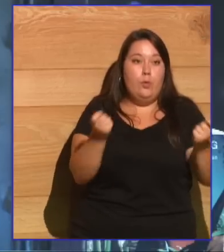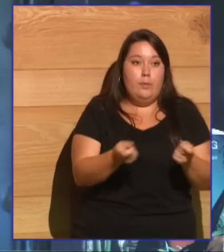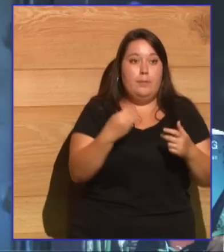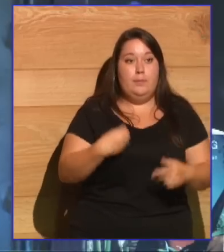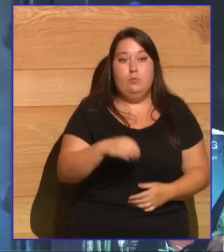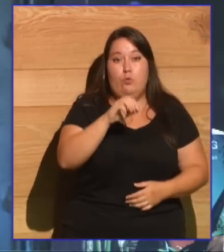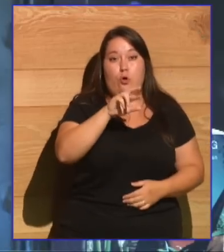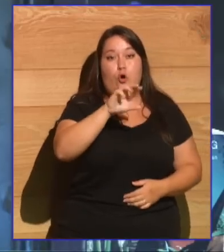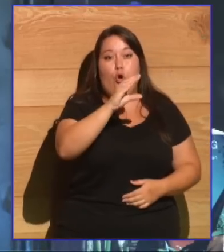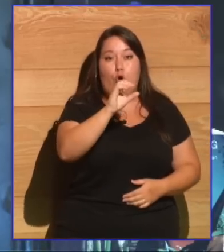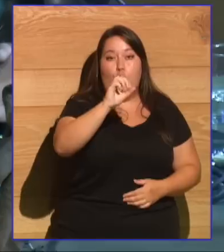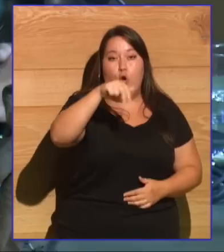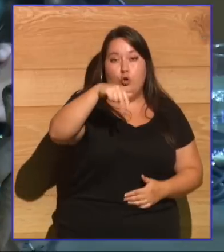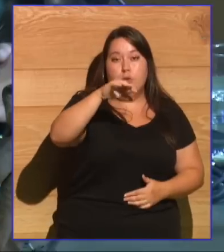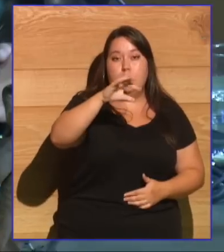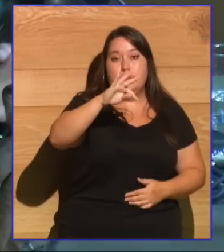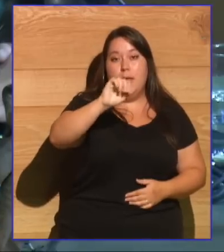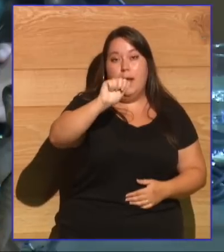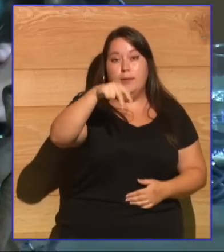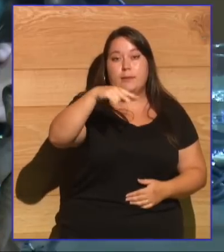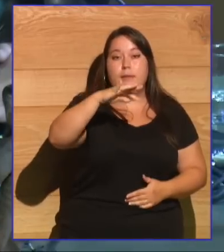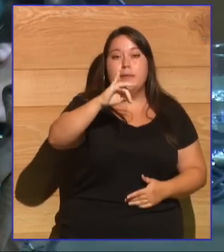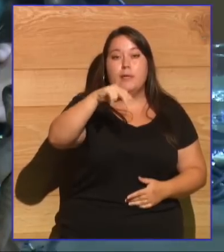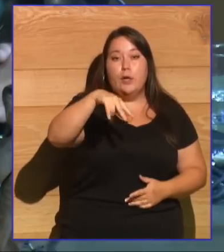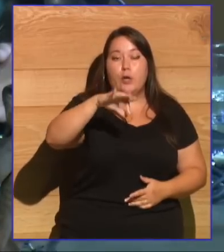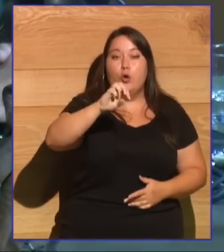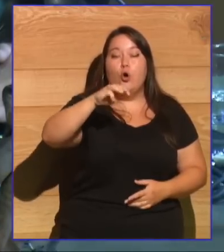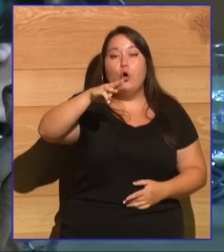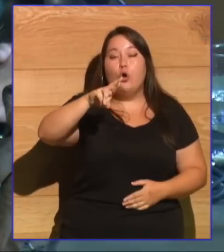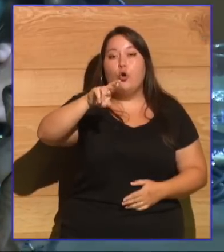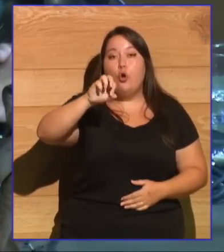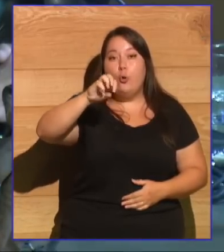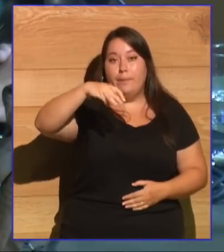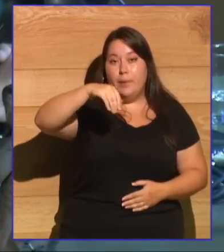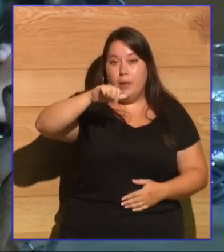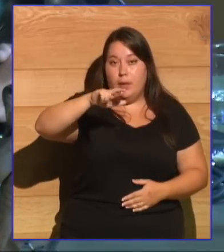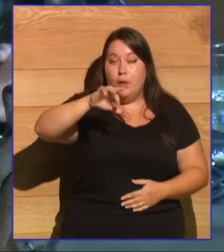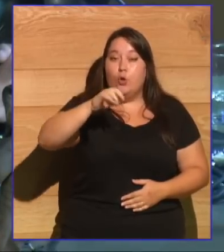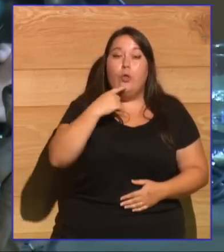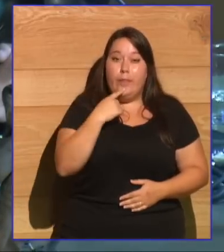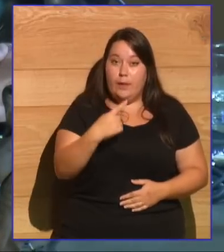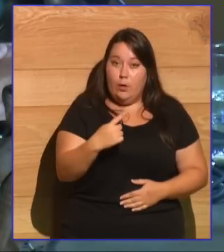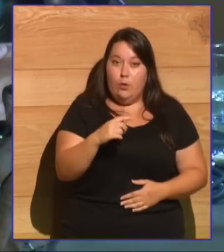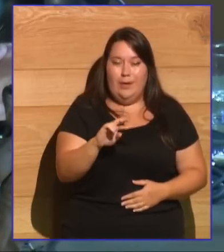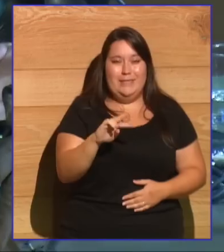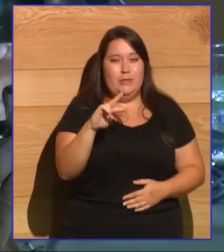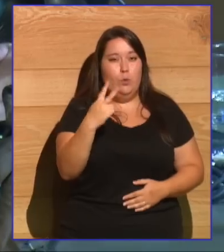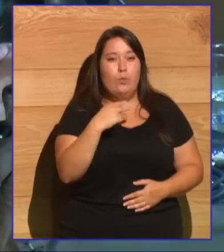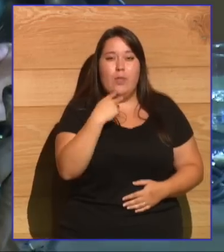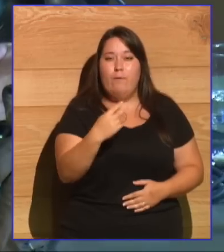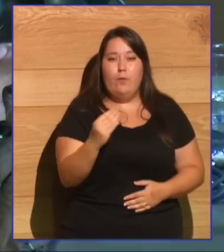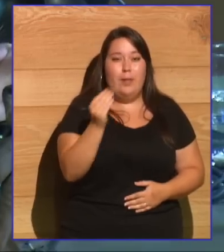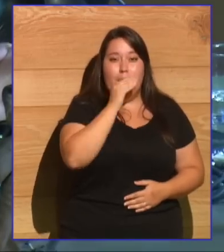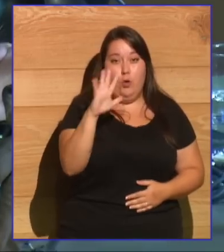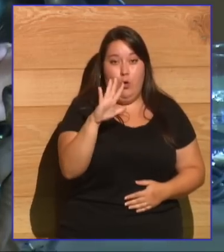verdad hombre si lo dijo constantino romero y es palabra que hará gilio palabra en piedra la segunda mejor voz de la historia de españa